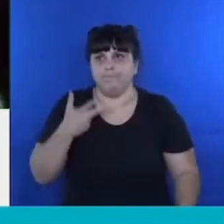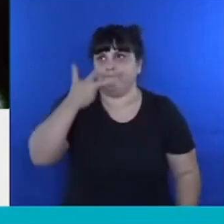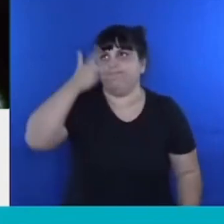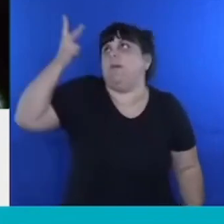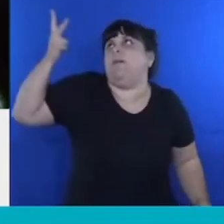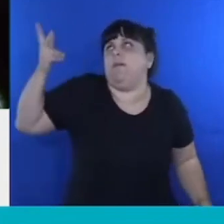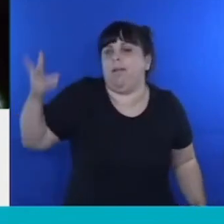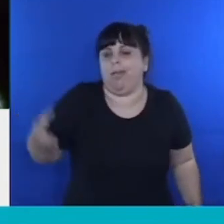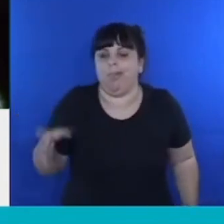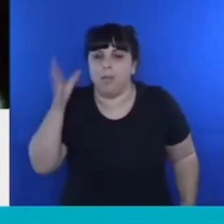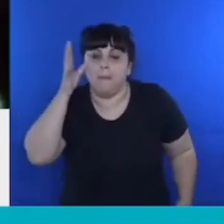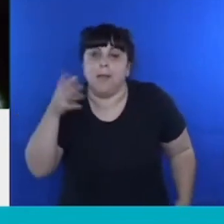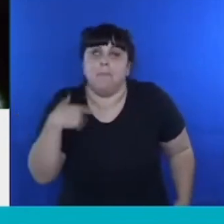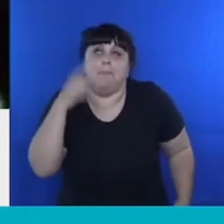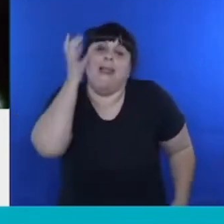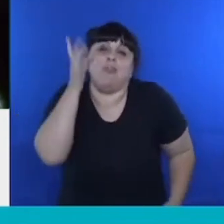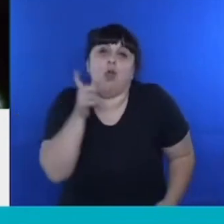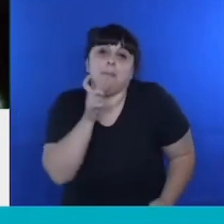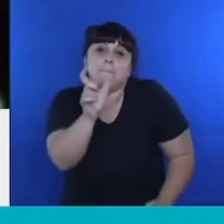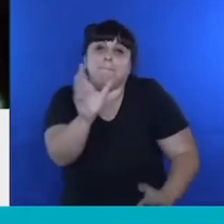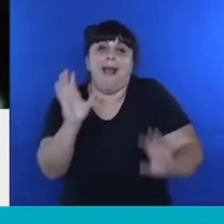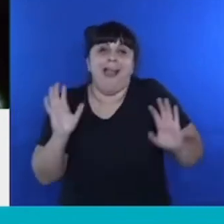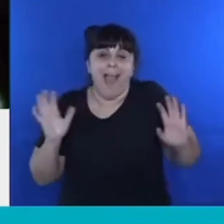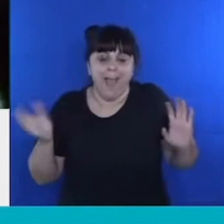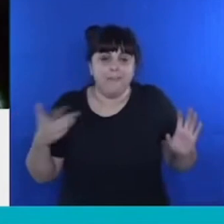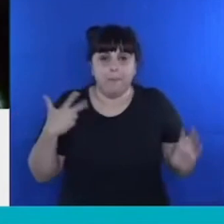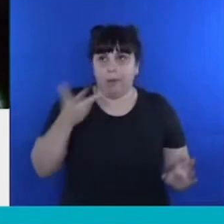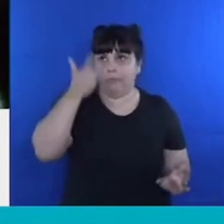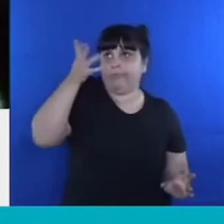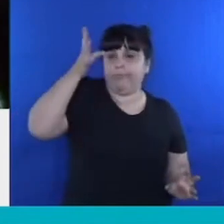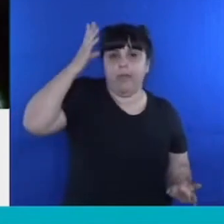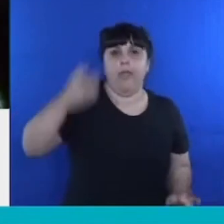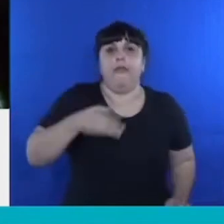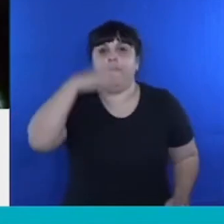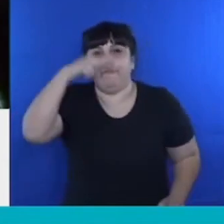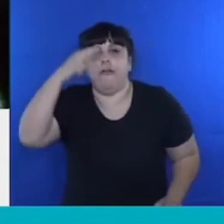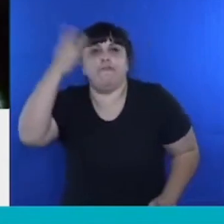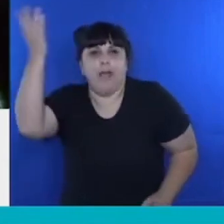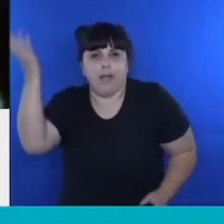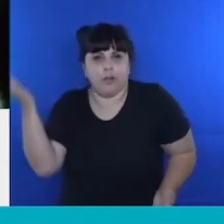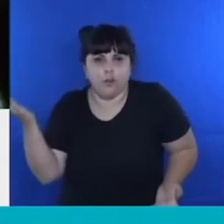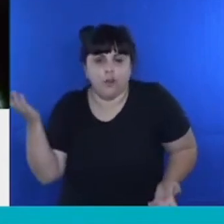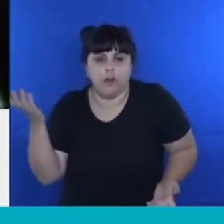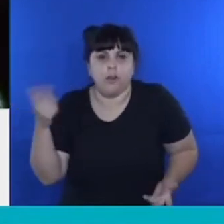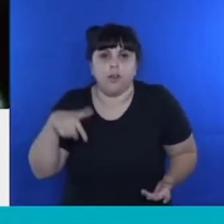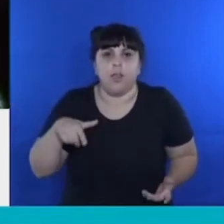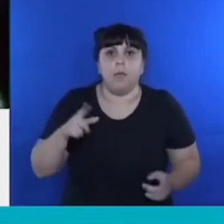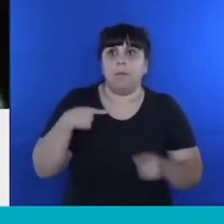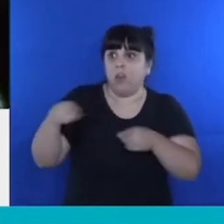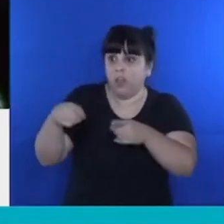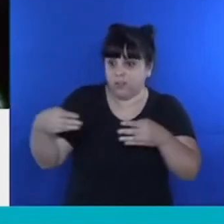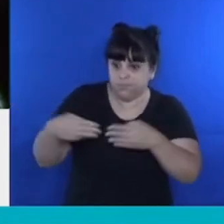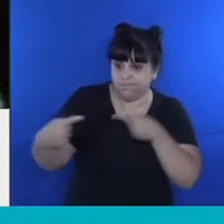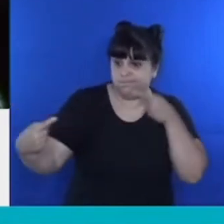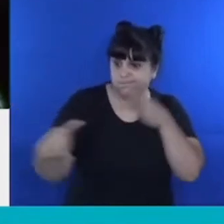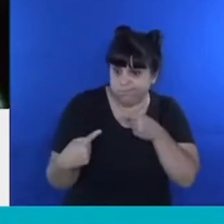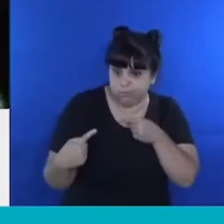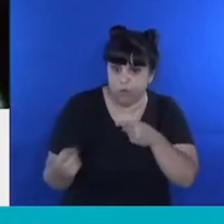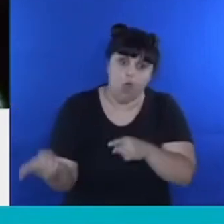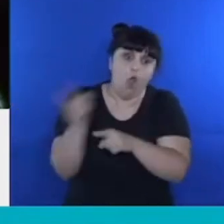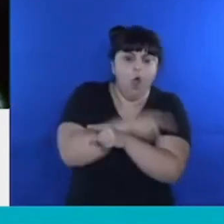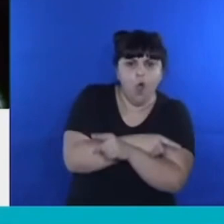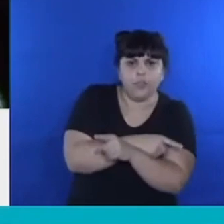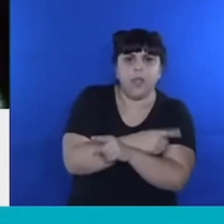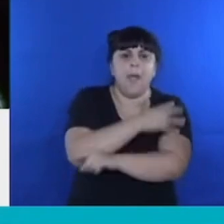conchetos, disculpen la palabra, del país, mientras convive eso con los